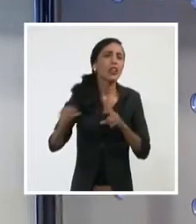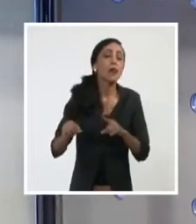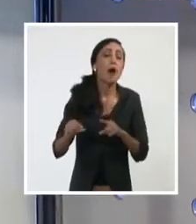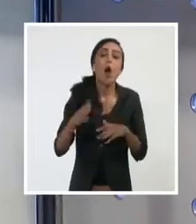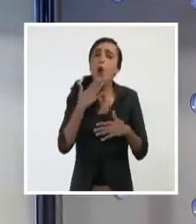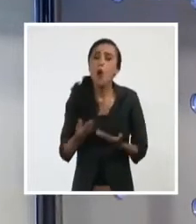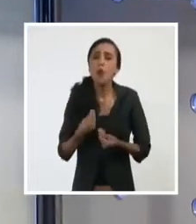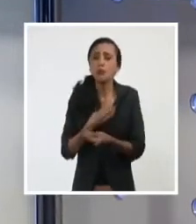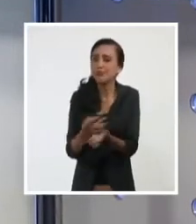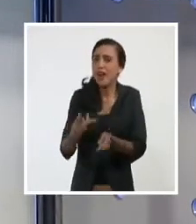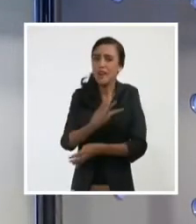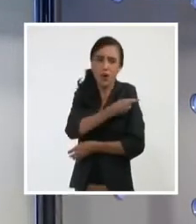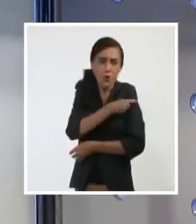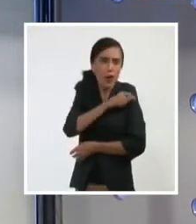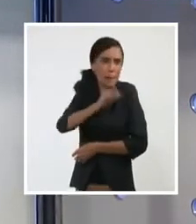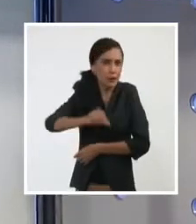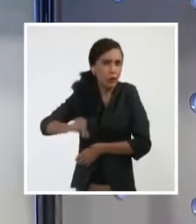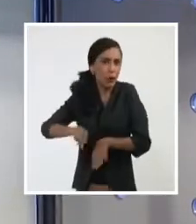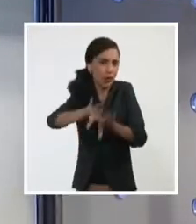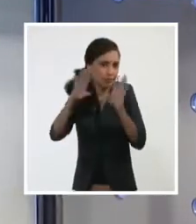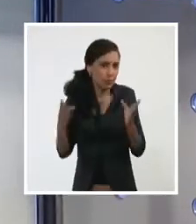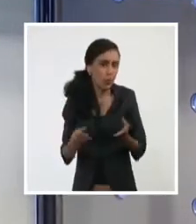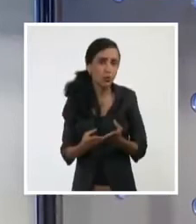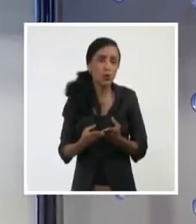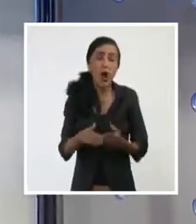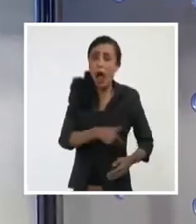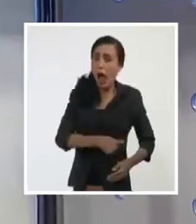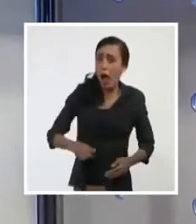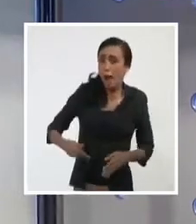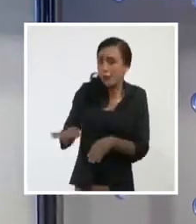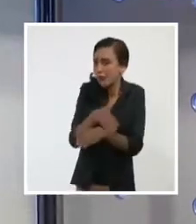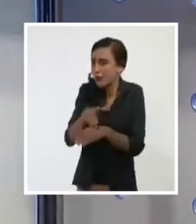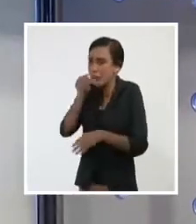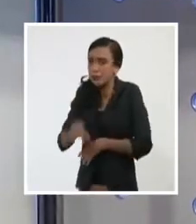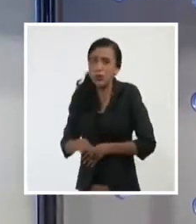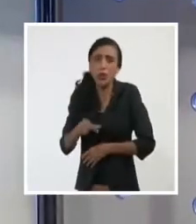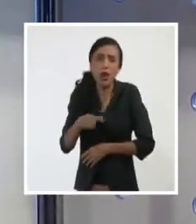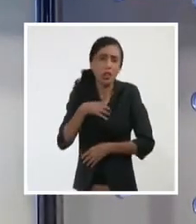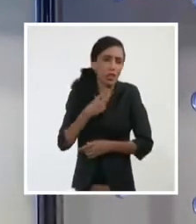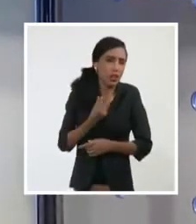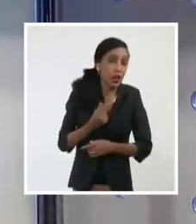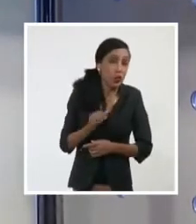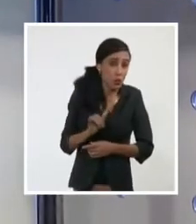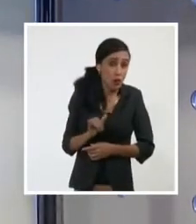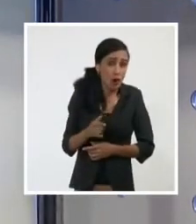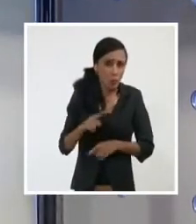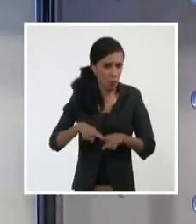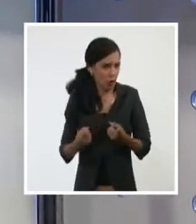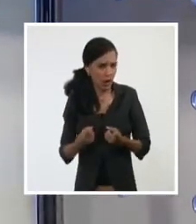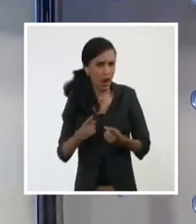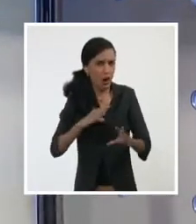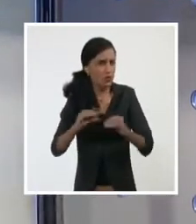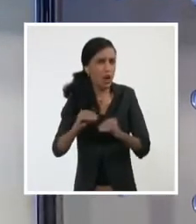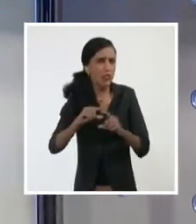anti-COVID de manera expedita, el hambre, las desigualdades y la crisis económica global, no estarán en la agenda.